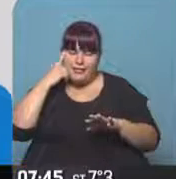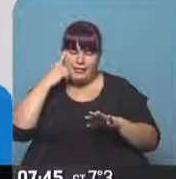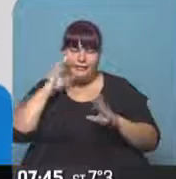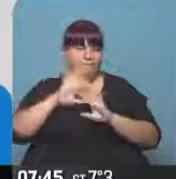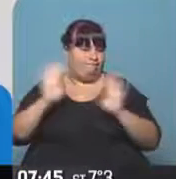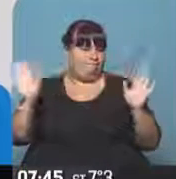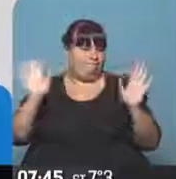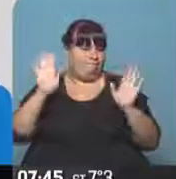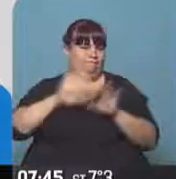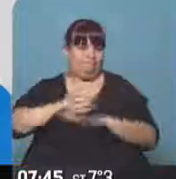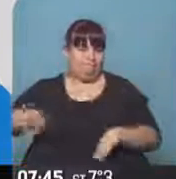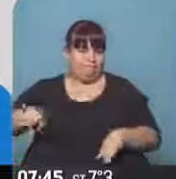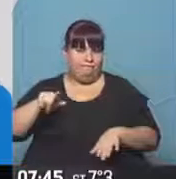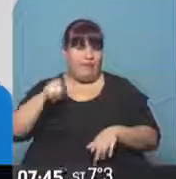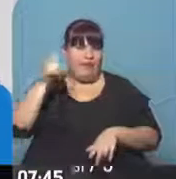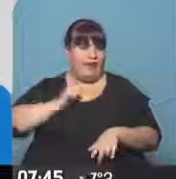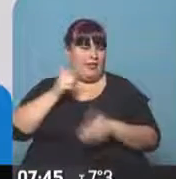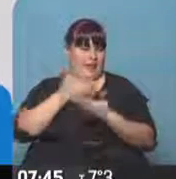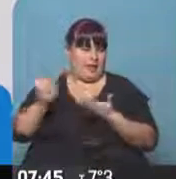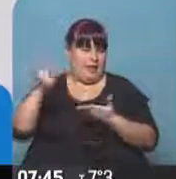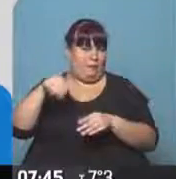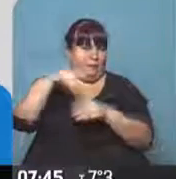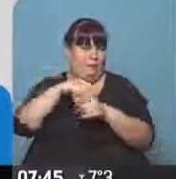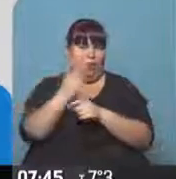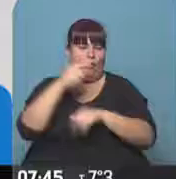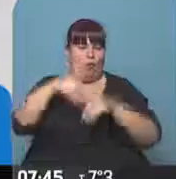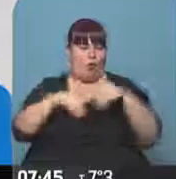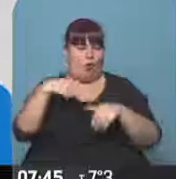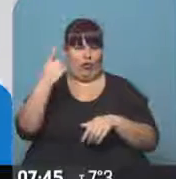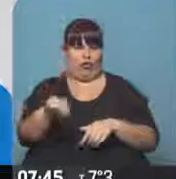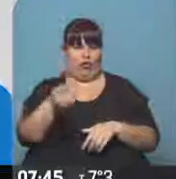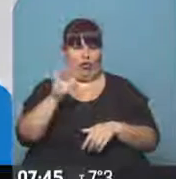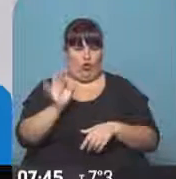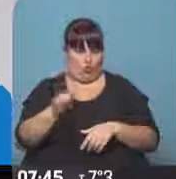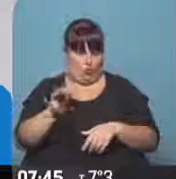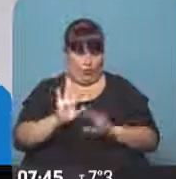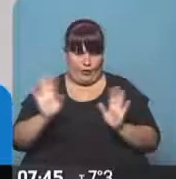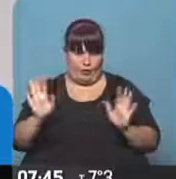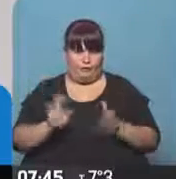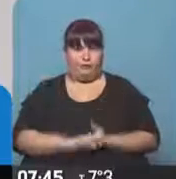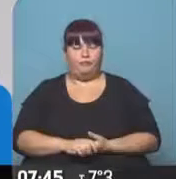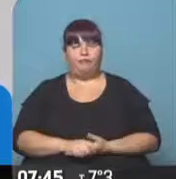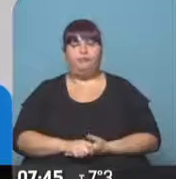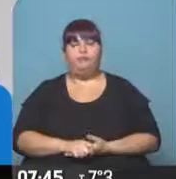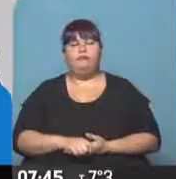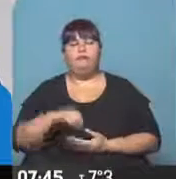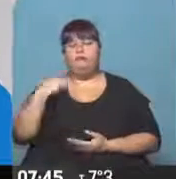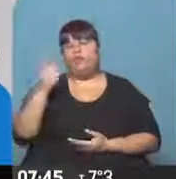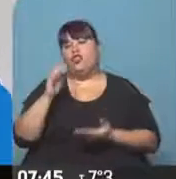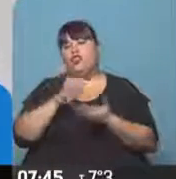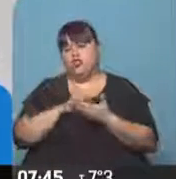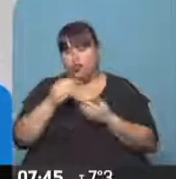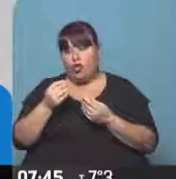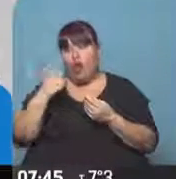inhibe definitivamente a la Gendarmería para participar de las elecciones de octubre en razón